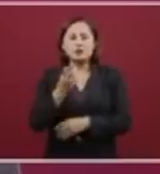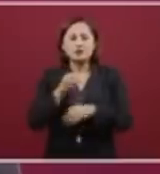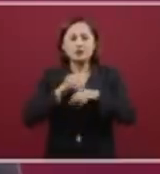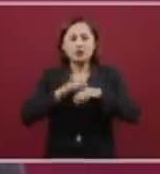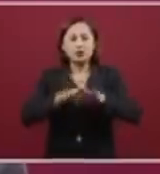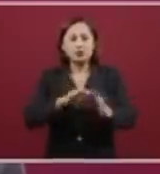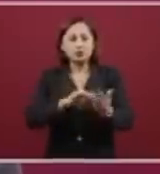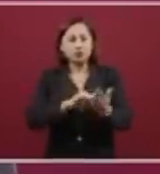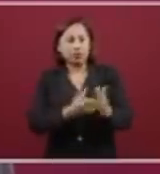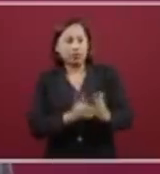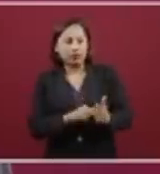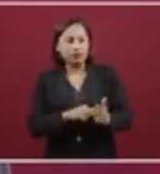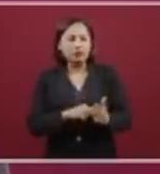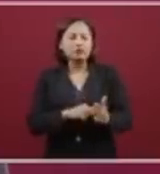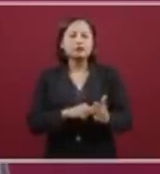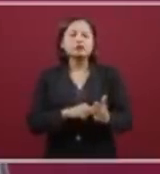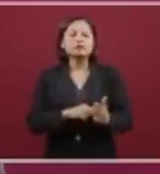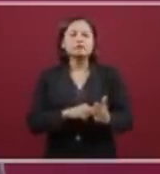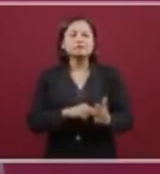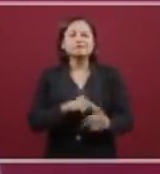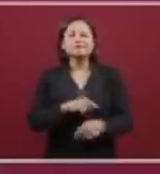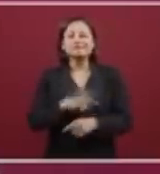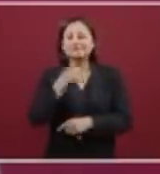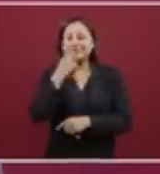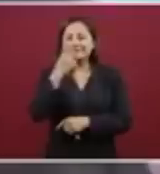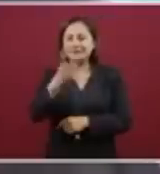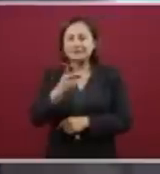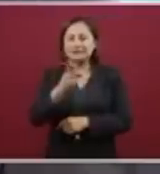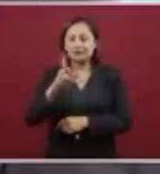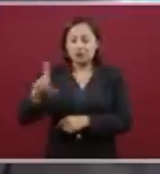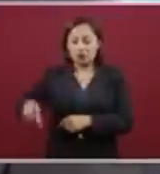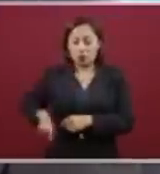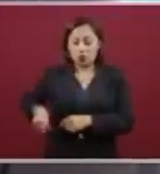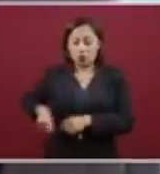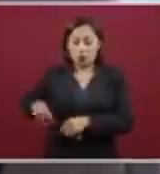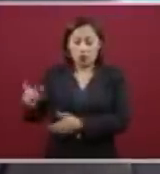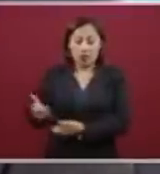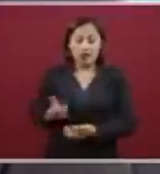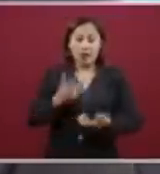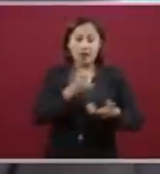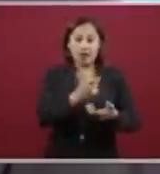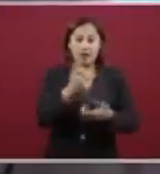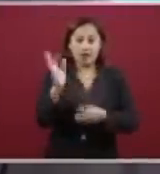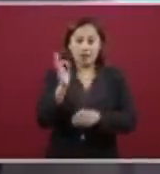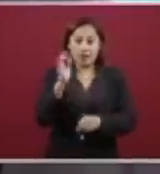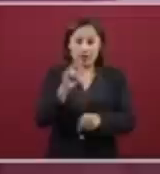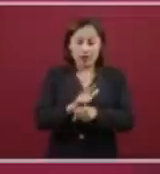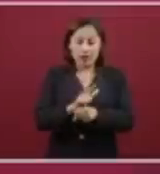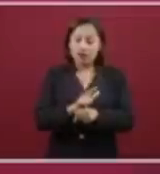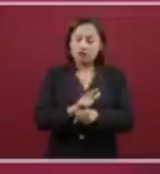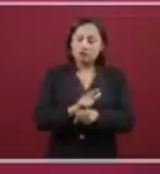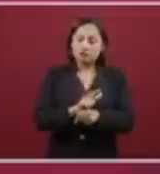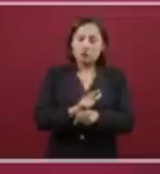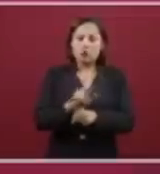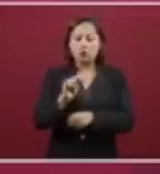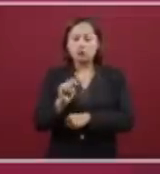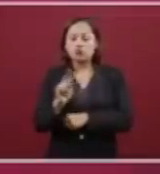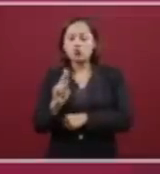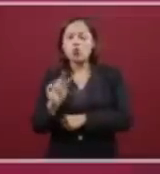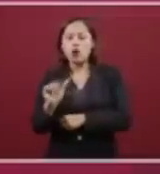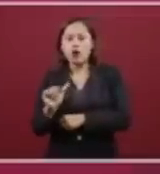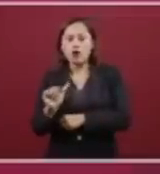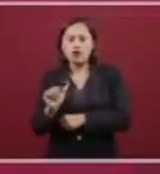dice esto no es no son recursos federales es la actúa y oxida por un tal fredes y que es la actúa